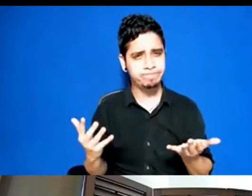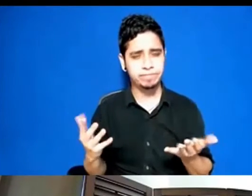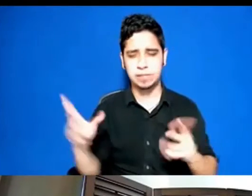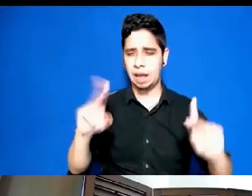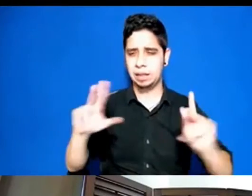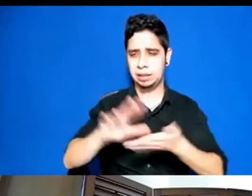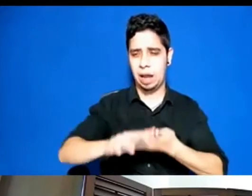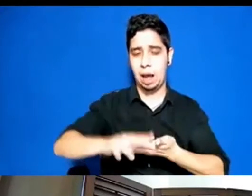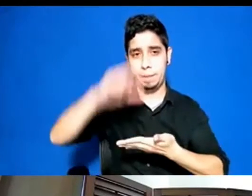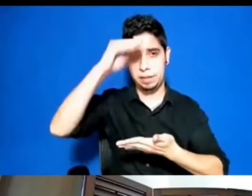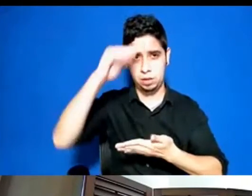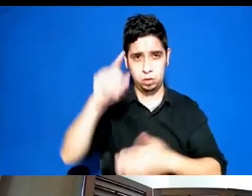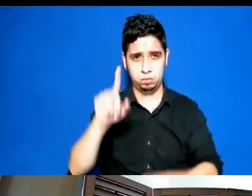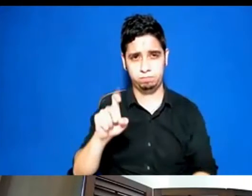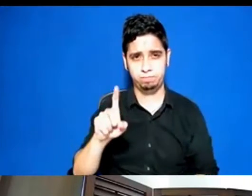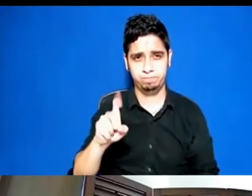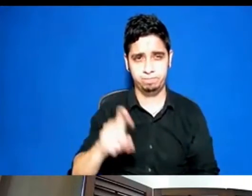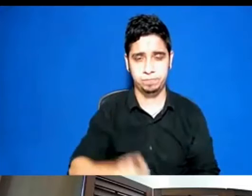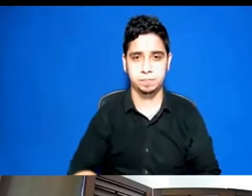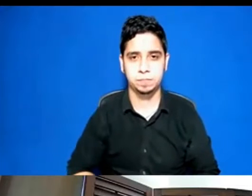de que está recobrando la gente con el tema.